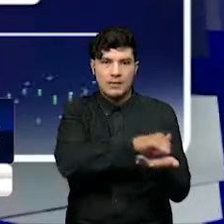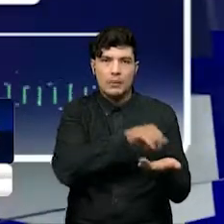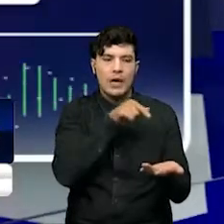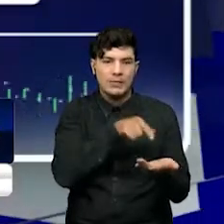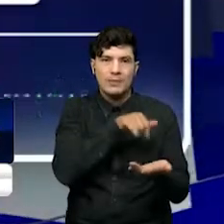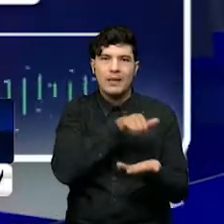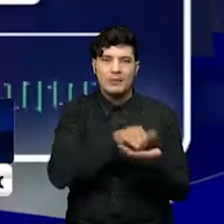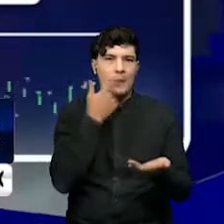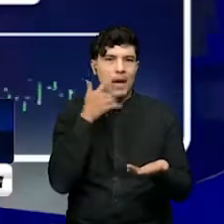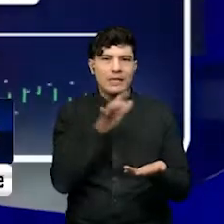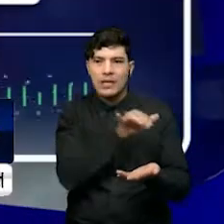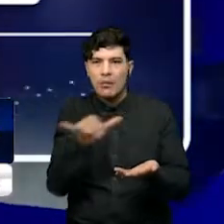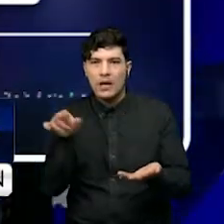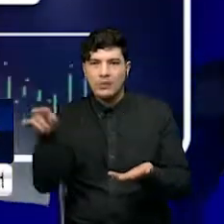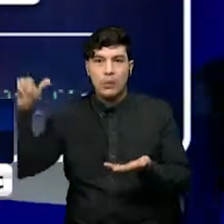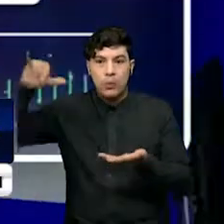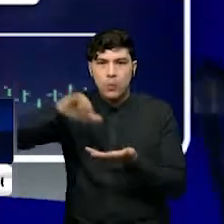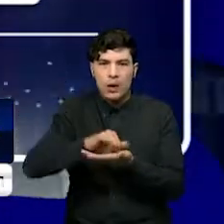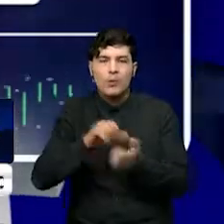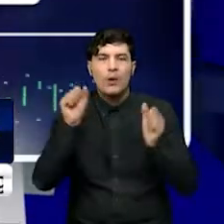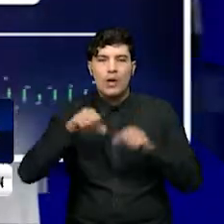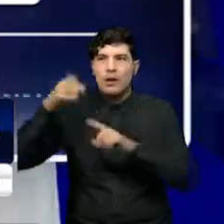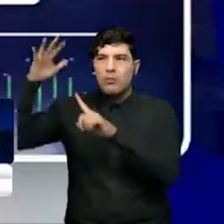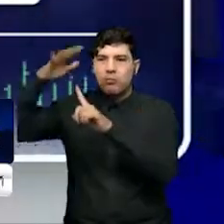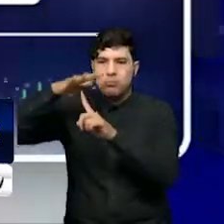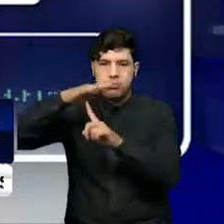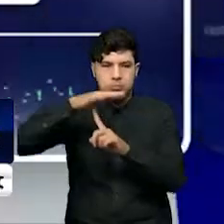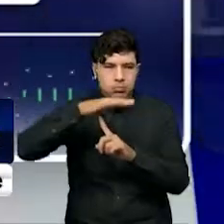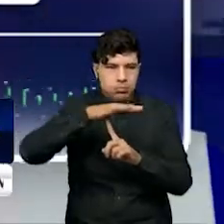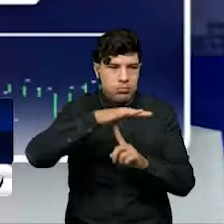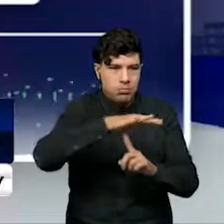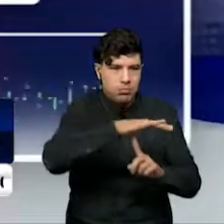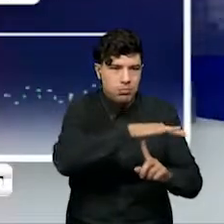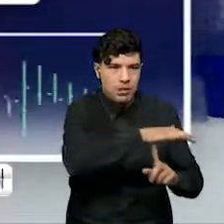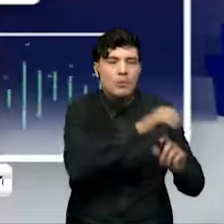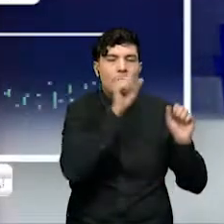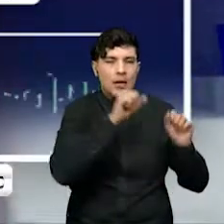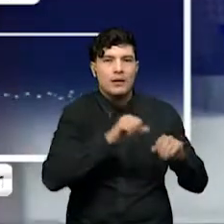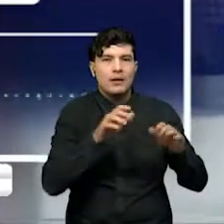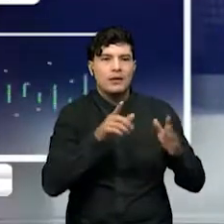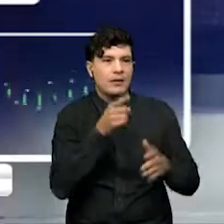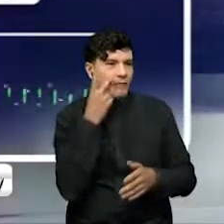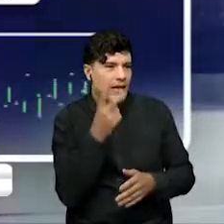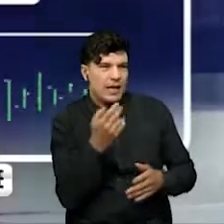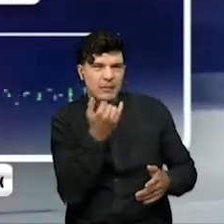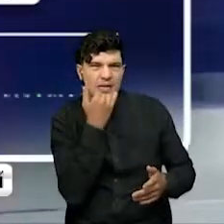manera para poder así traernos a tierra y pues mirar a ver cuál fue la emergencia que se